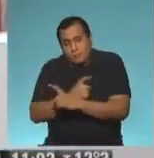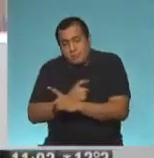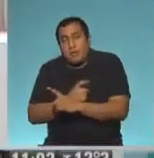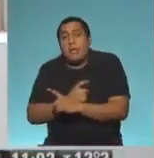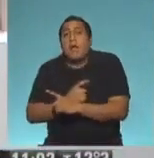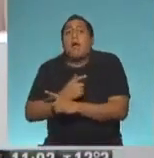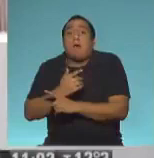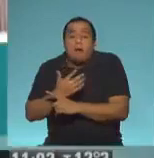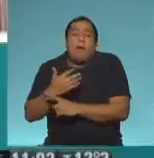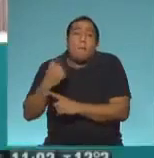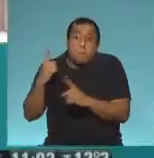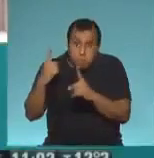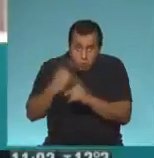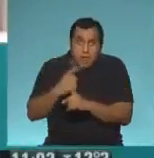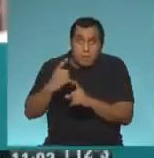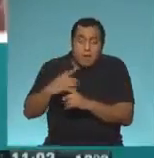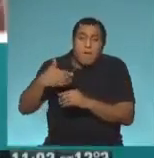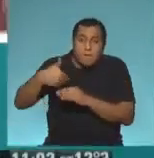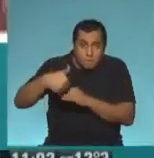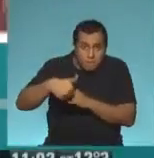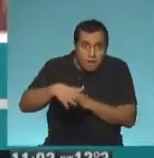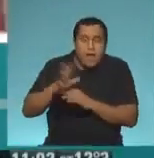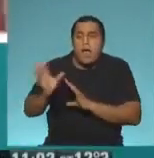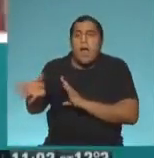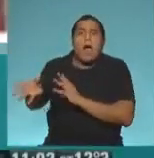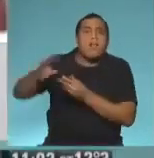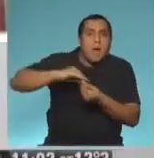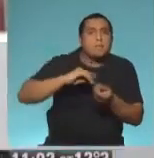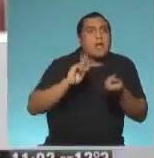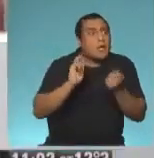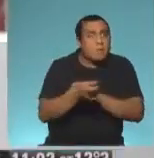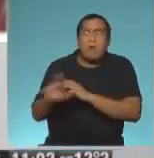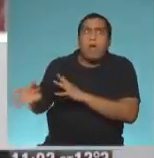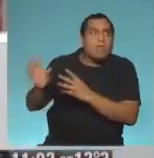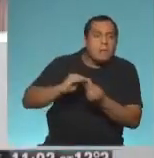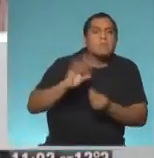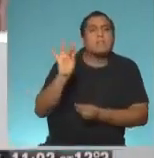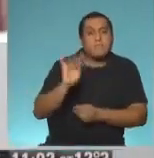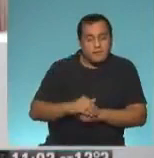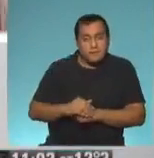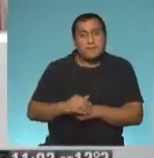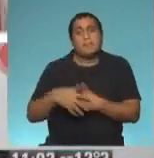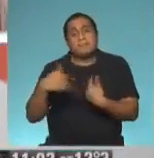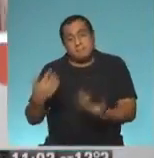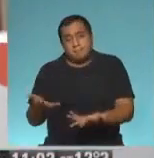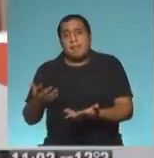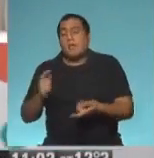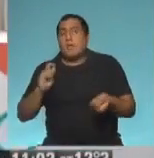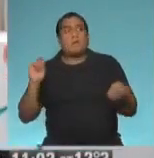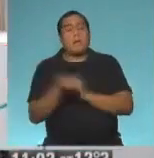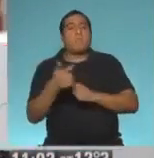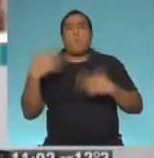trae problemas de tipo que les cuesta adaptarse a los cambios. Entonces este cambio que fue tan grande para todos